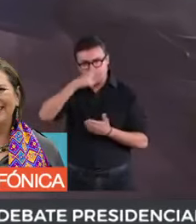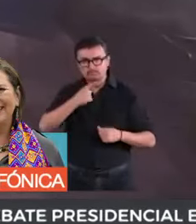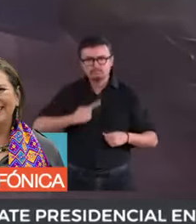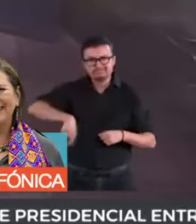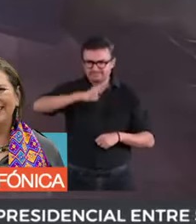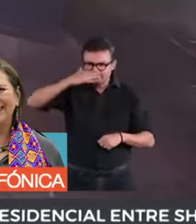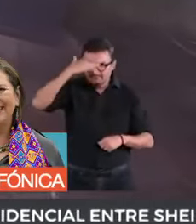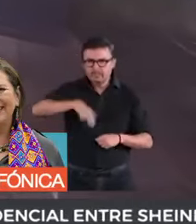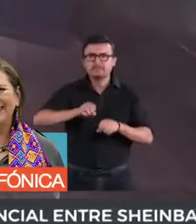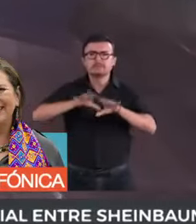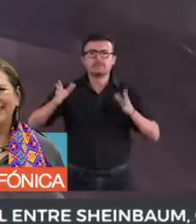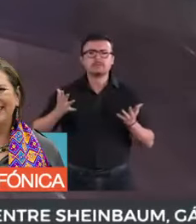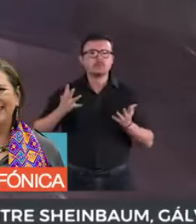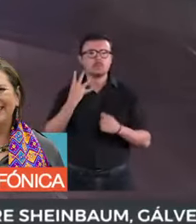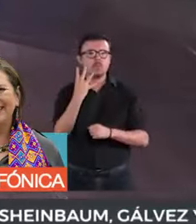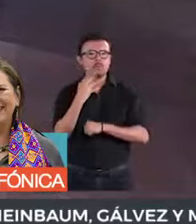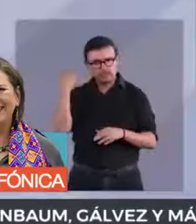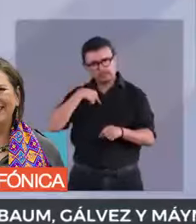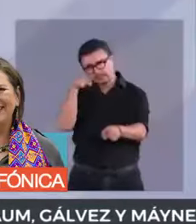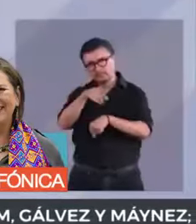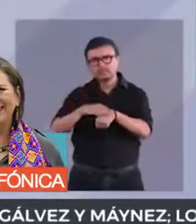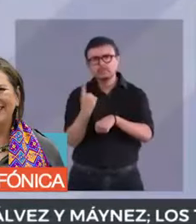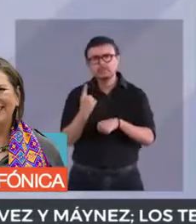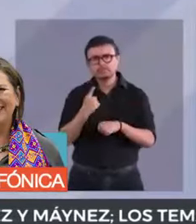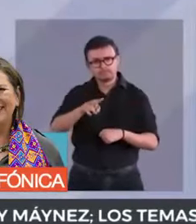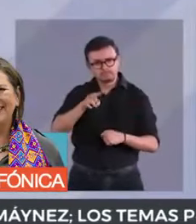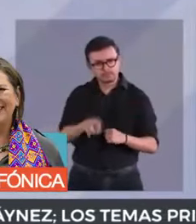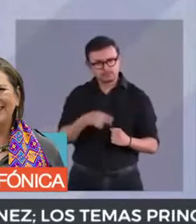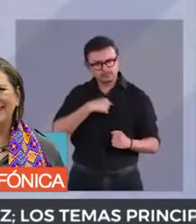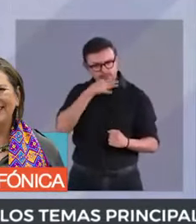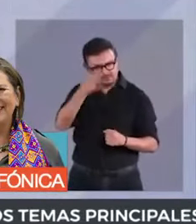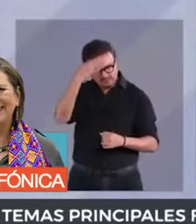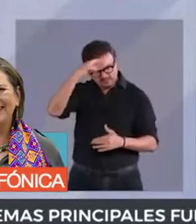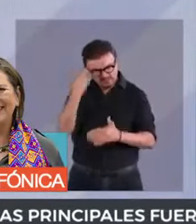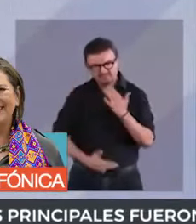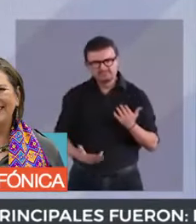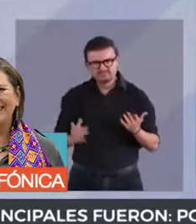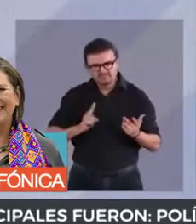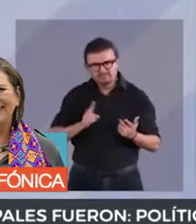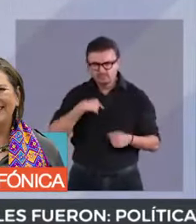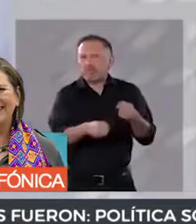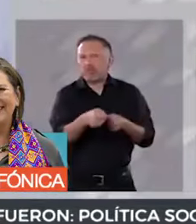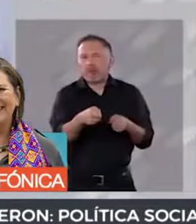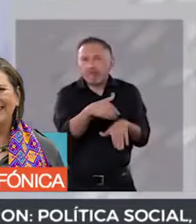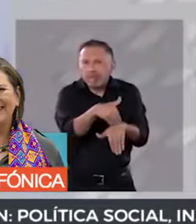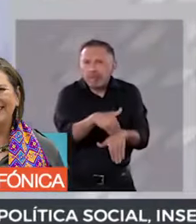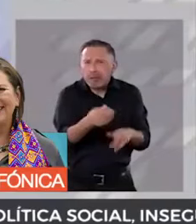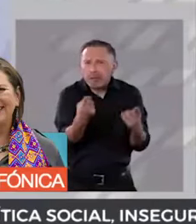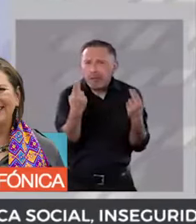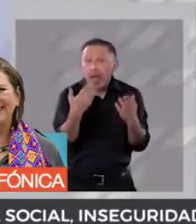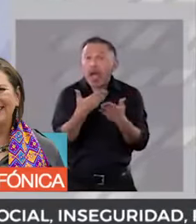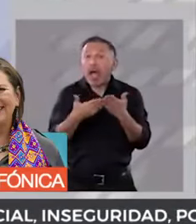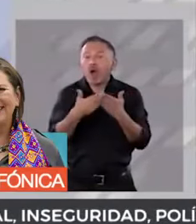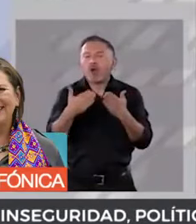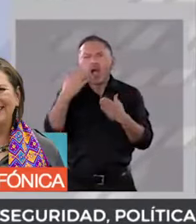tanto critican a Calderón y pues es lo que fracasó, ¿no? En ese sentido. Y los otros temas, pues